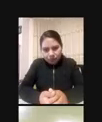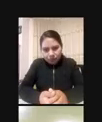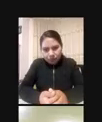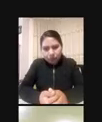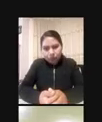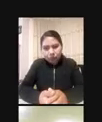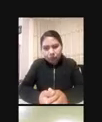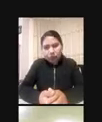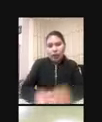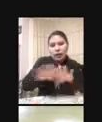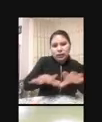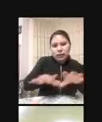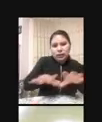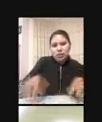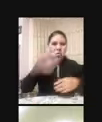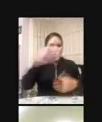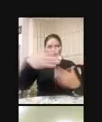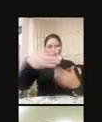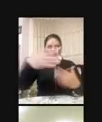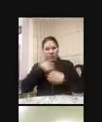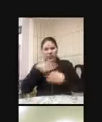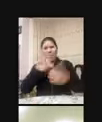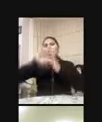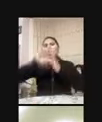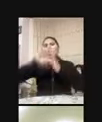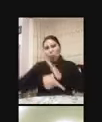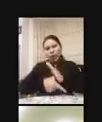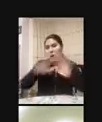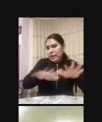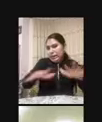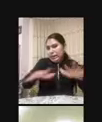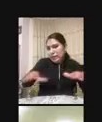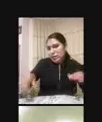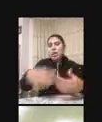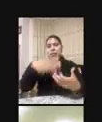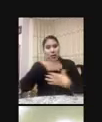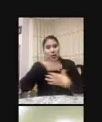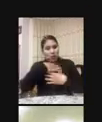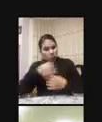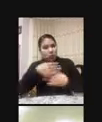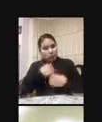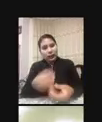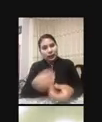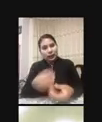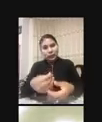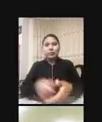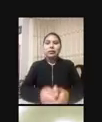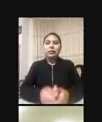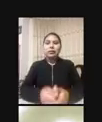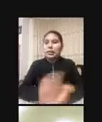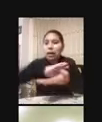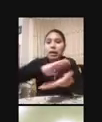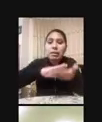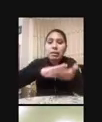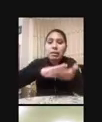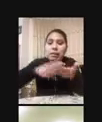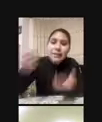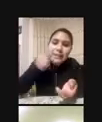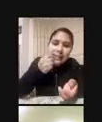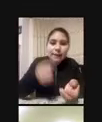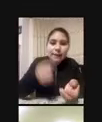al final se le hace una costumbre y el niño coopera, ayuda, se acostumbra. Posteriormente a esto vamos